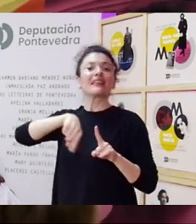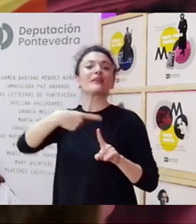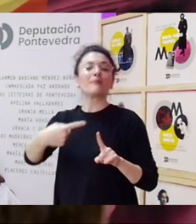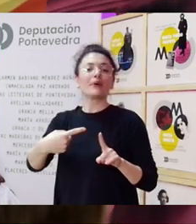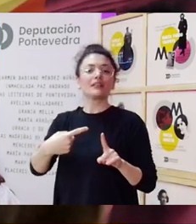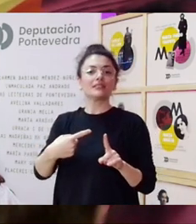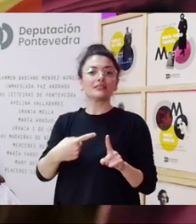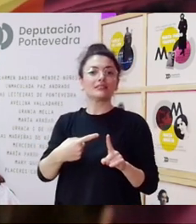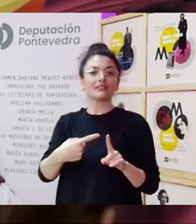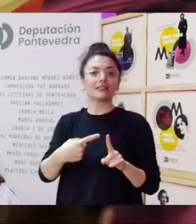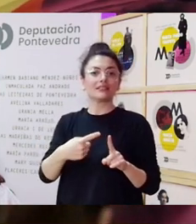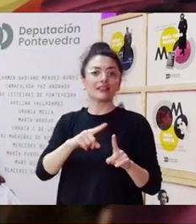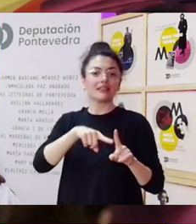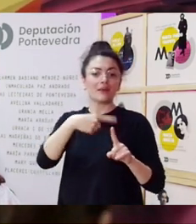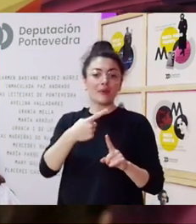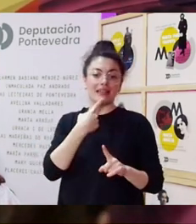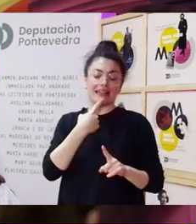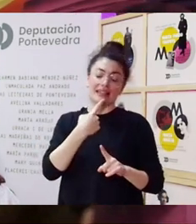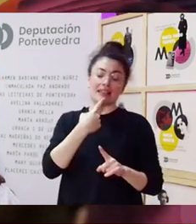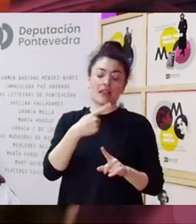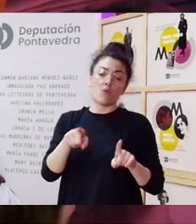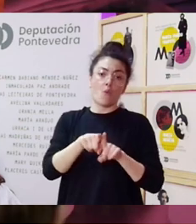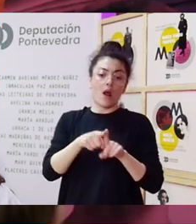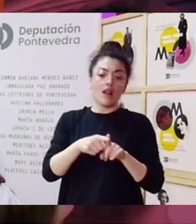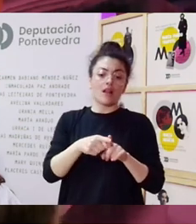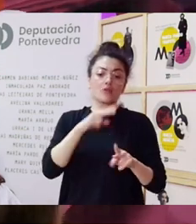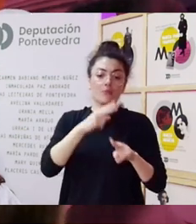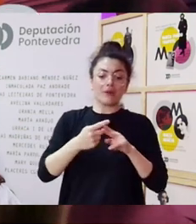dunha refuxada, non?